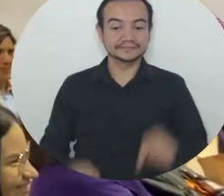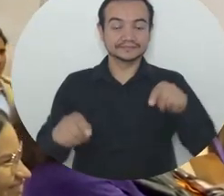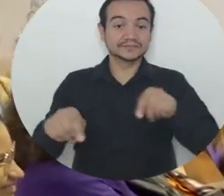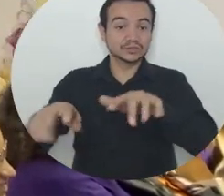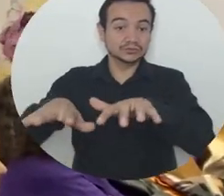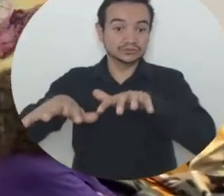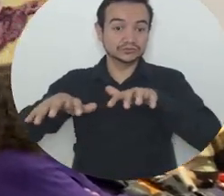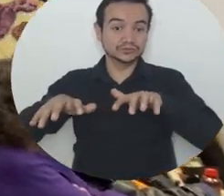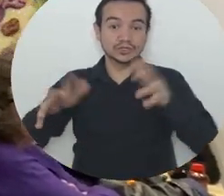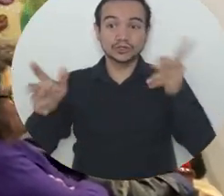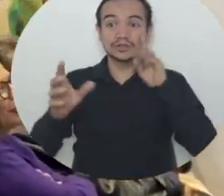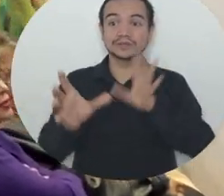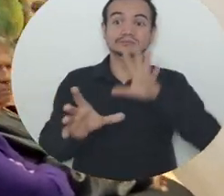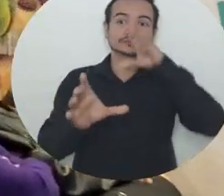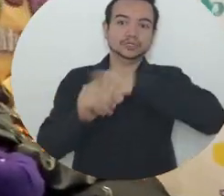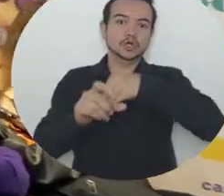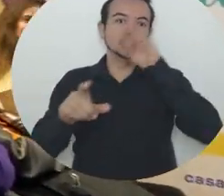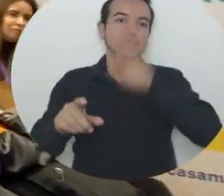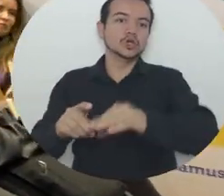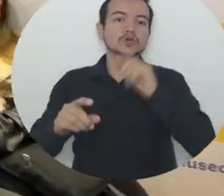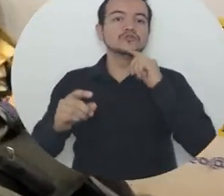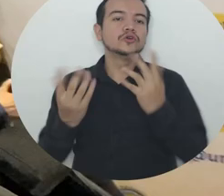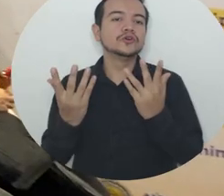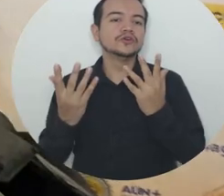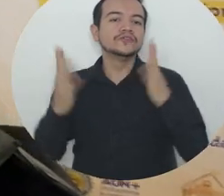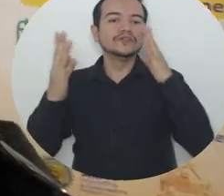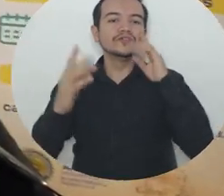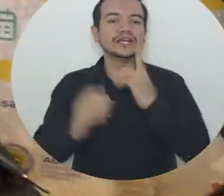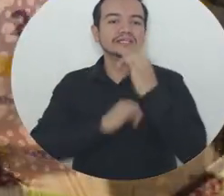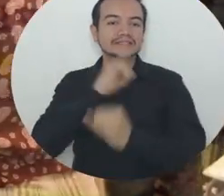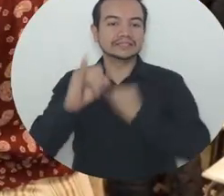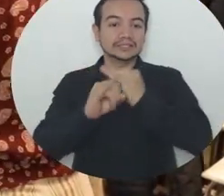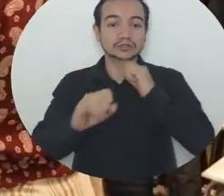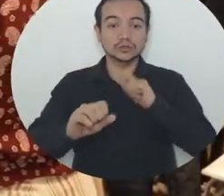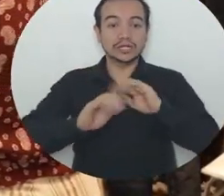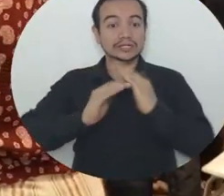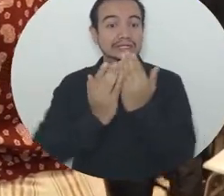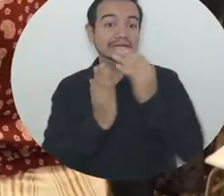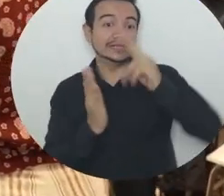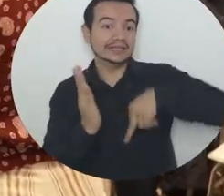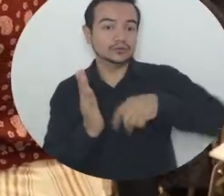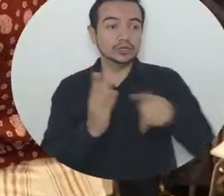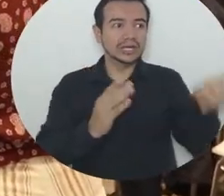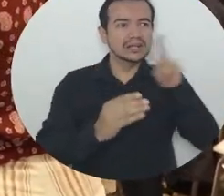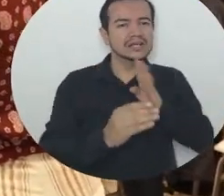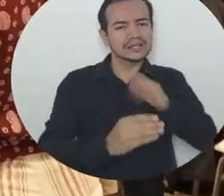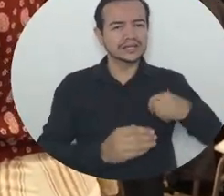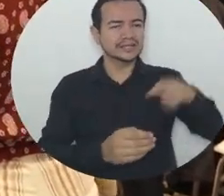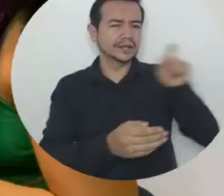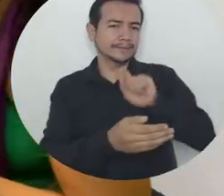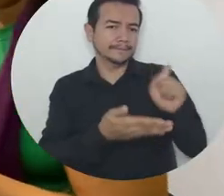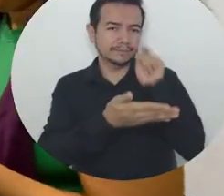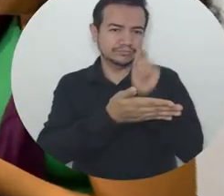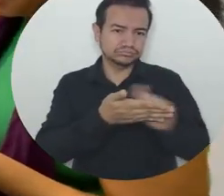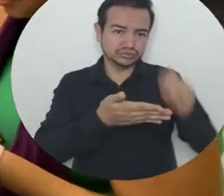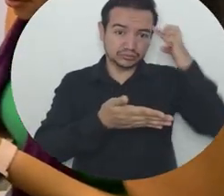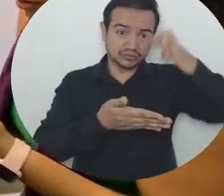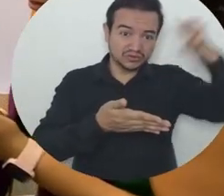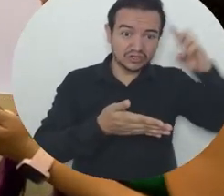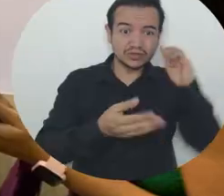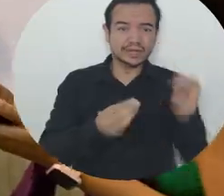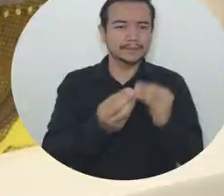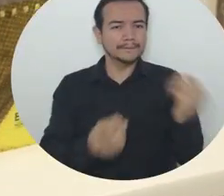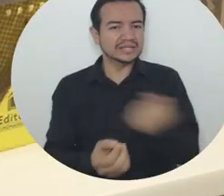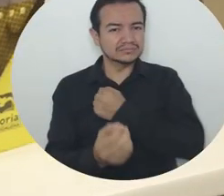Al evento que se realizó durante la Feria Internacional del Libro de Bogotá, asistieron escritores, académicos, aficionados a la literatura